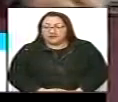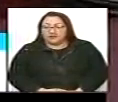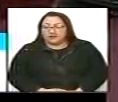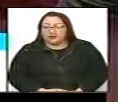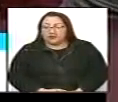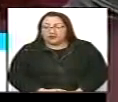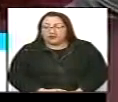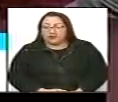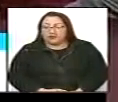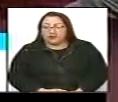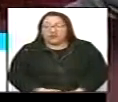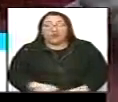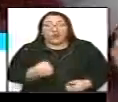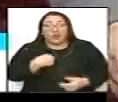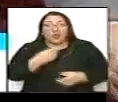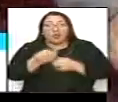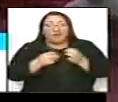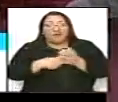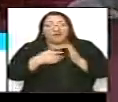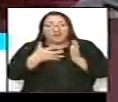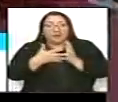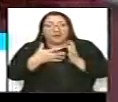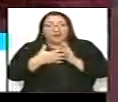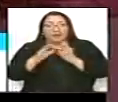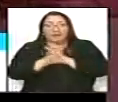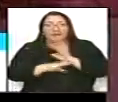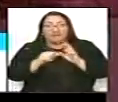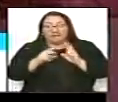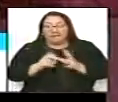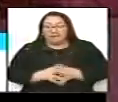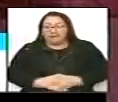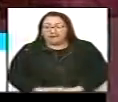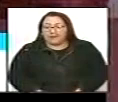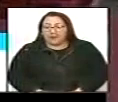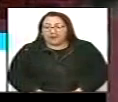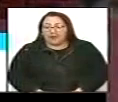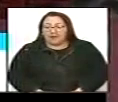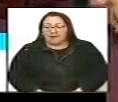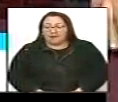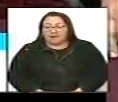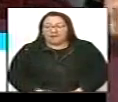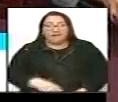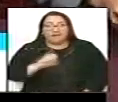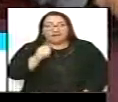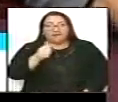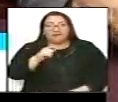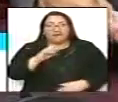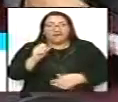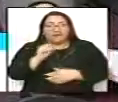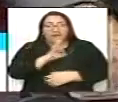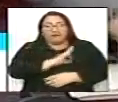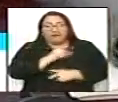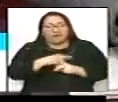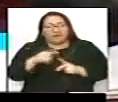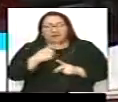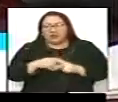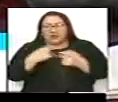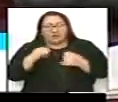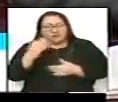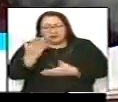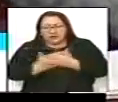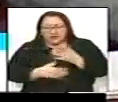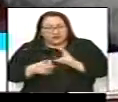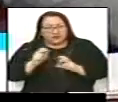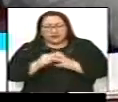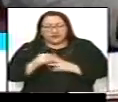entre otros, cuenta con declaraciones de testigos protegidos en este caso. actas fiscales diversas, informes